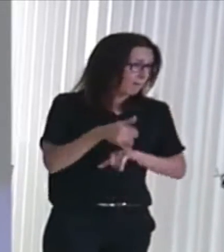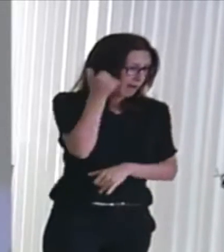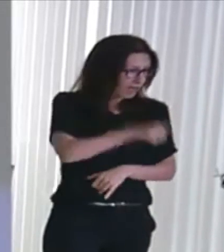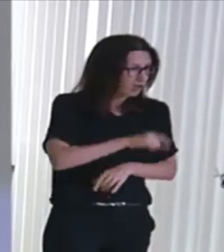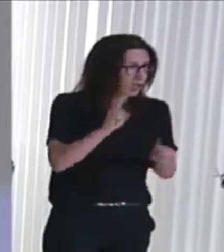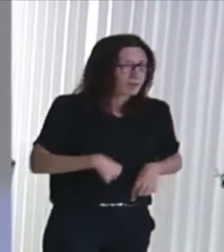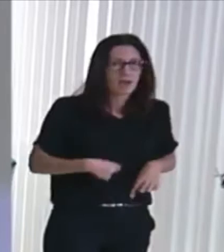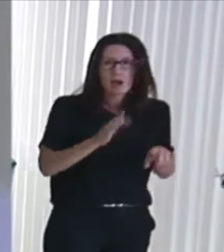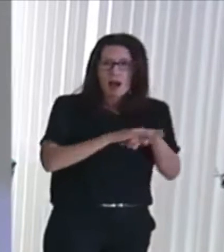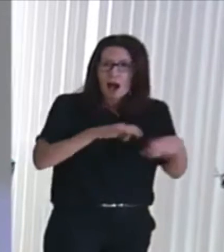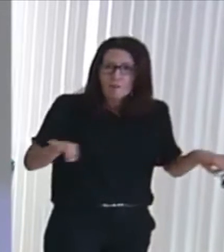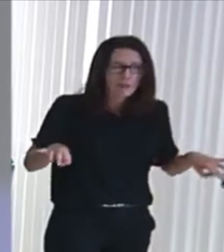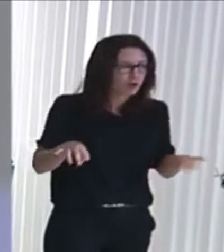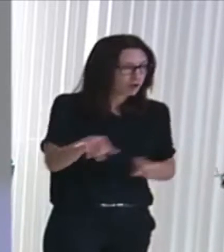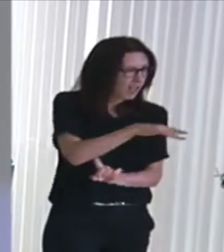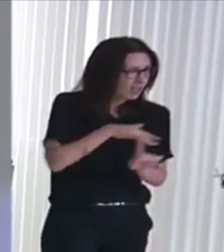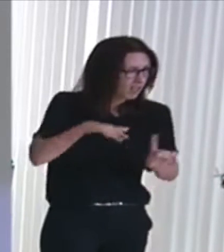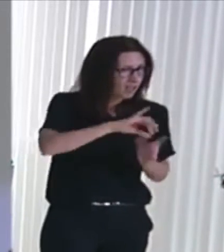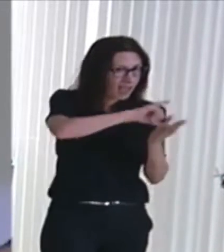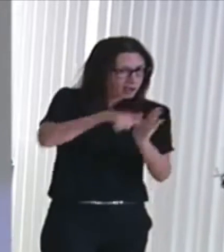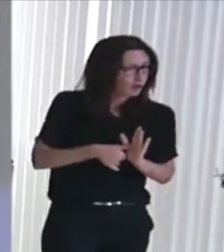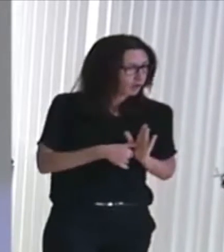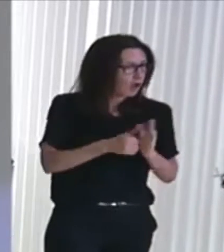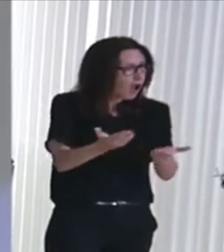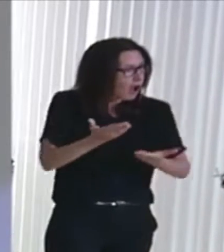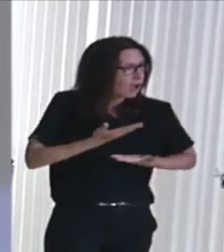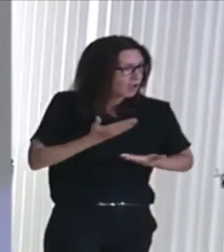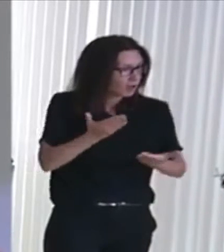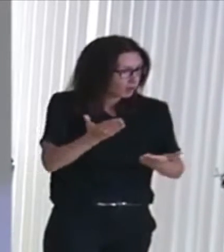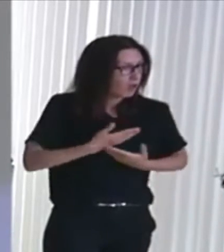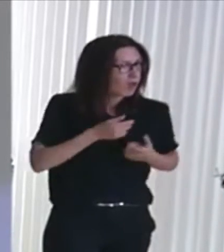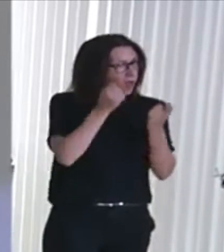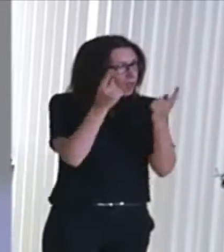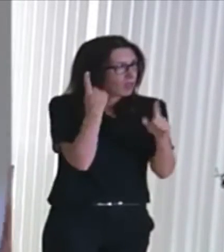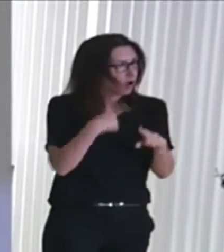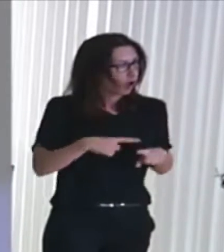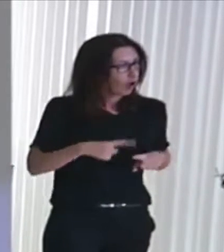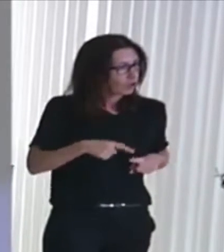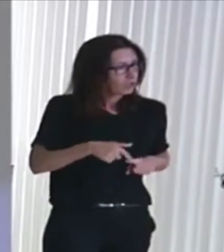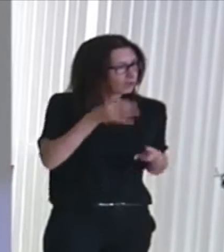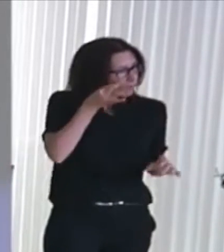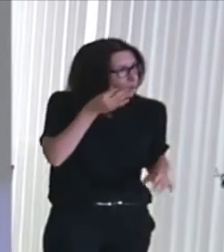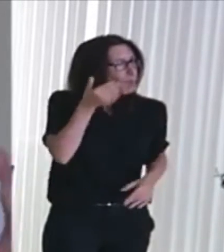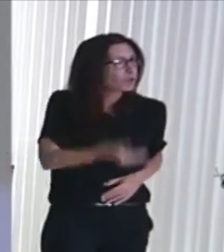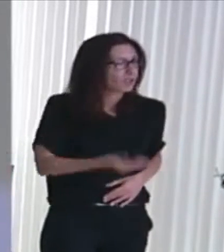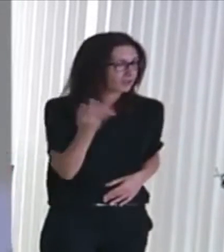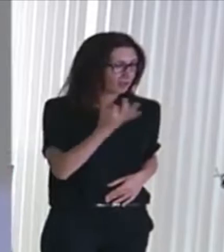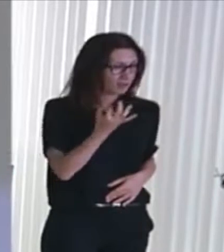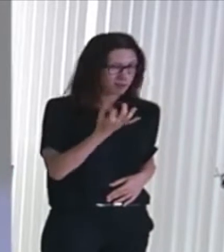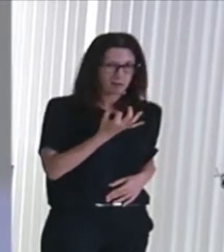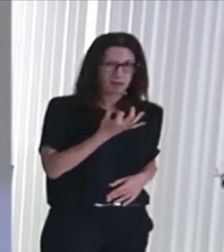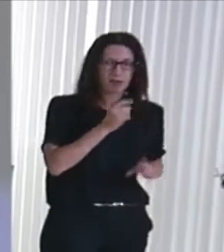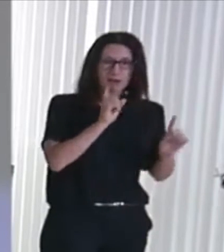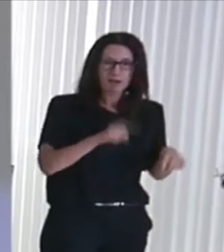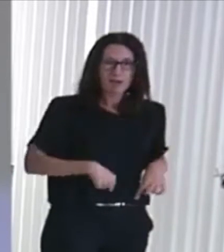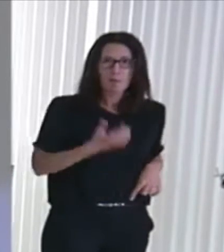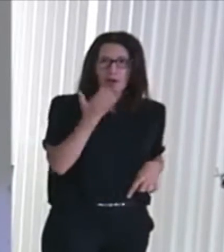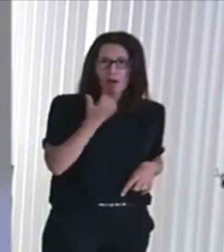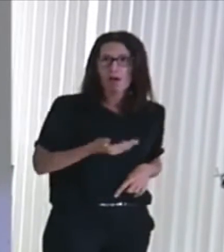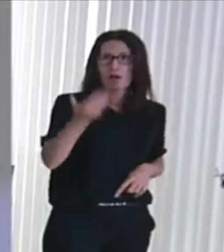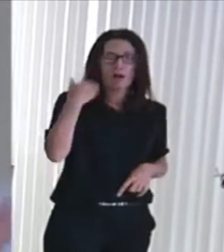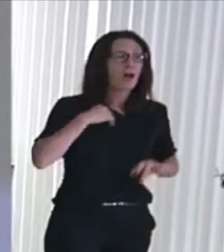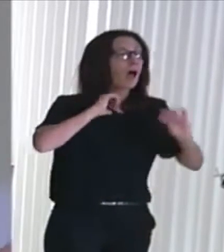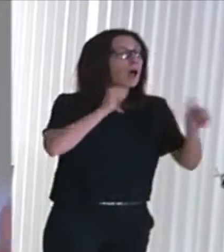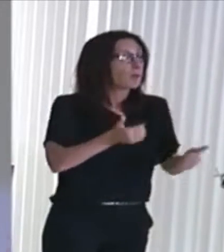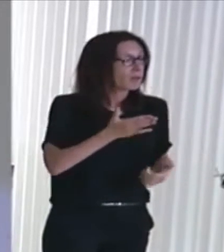mi entorno. Me ayuda a darme cuenta de lo que es lo importante, de que monté mi negocio